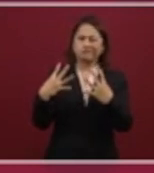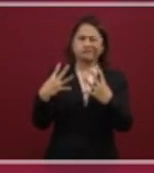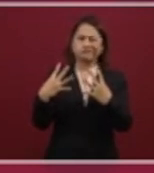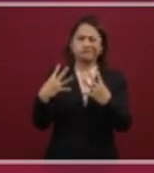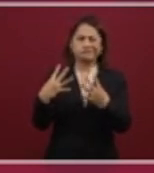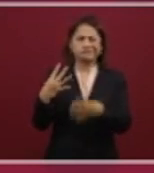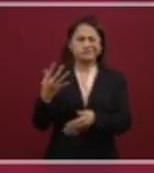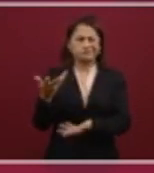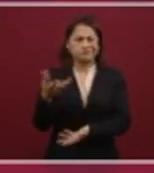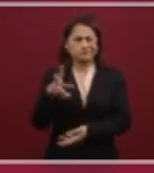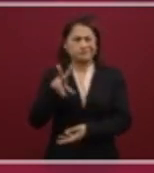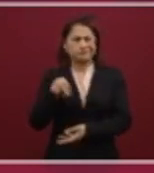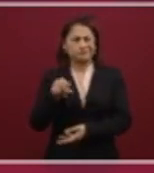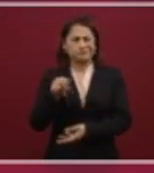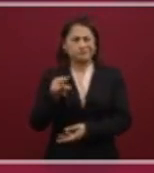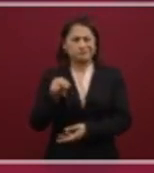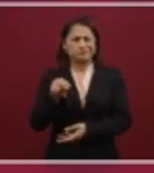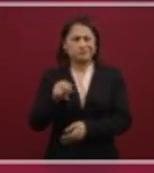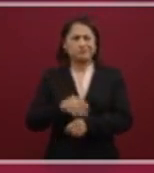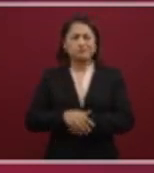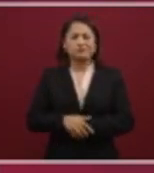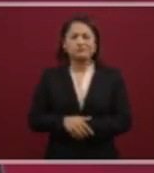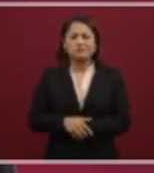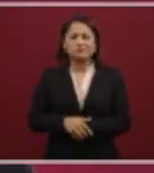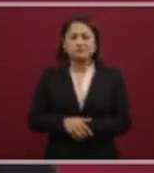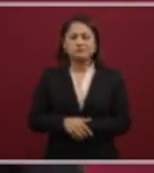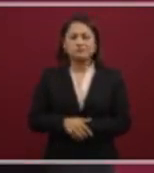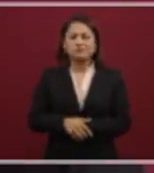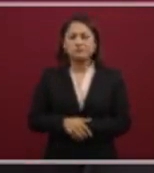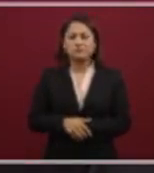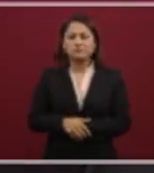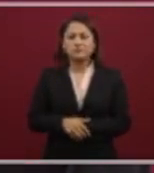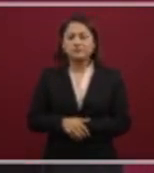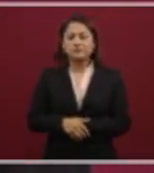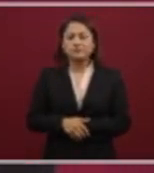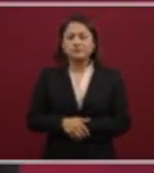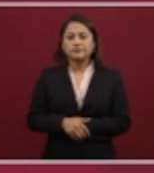más fácil y hasta